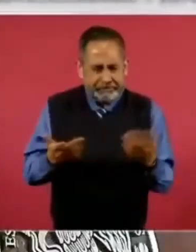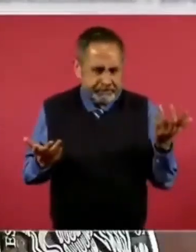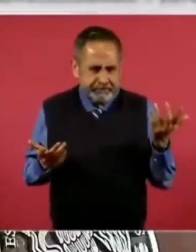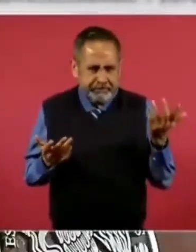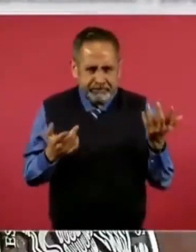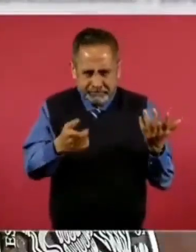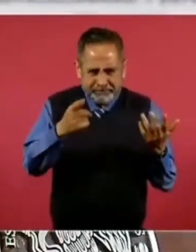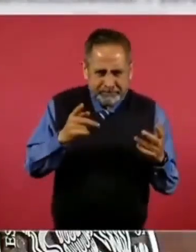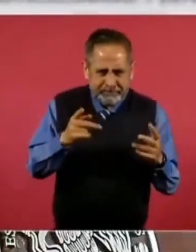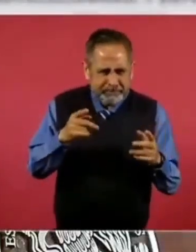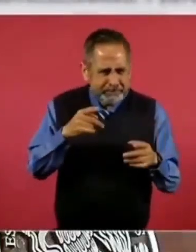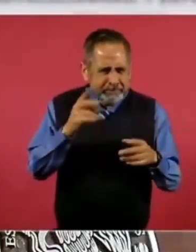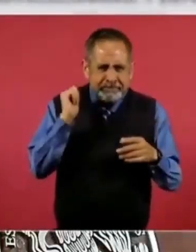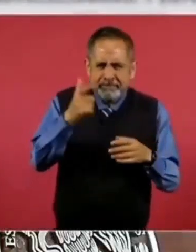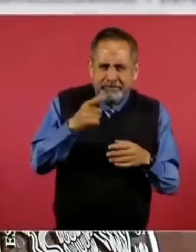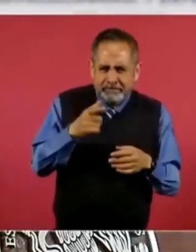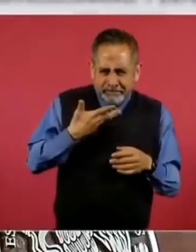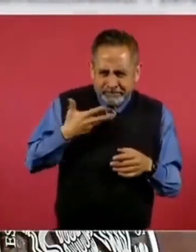¿No tienes la declaración